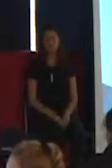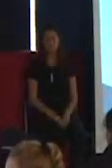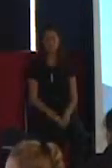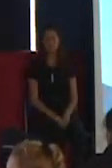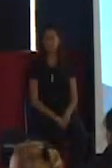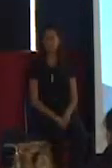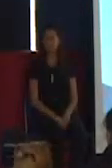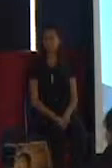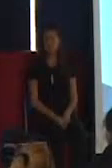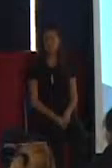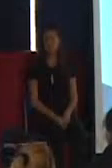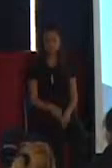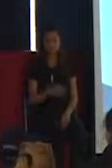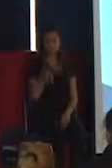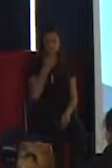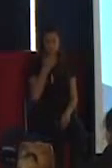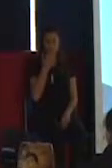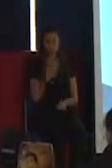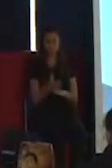Mirábamos, por ejemplo, en ese COMPES